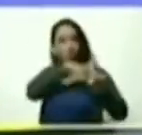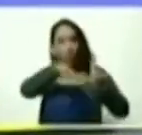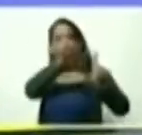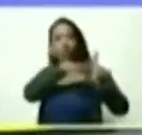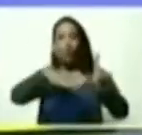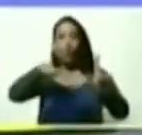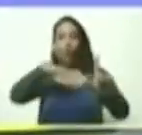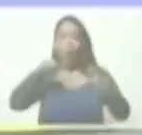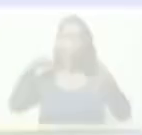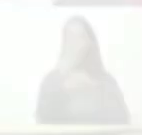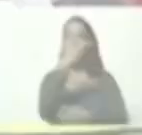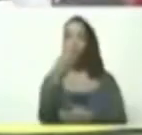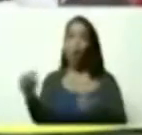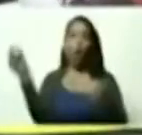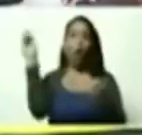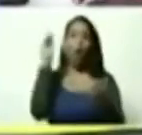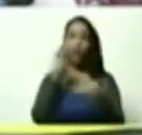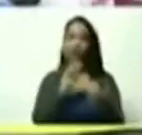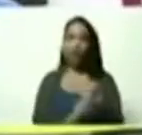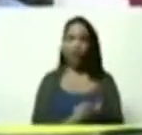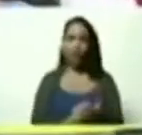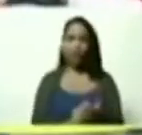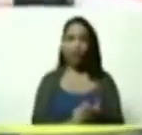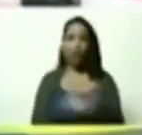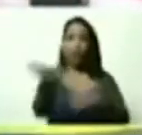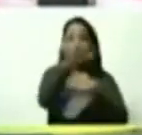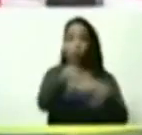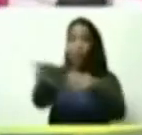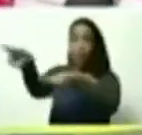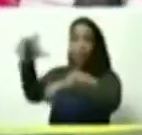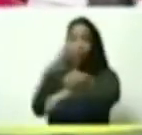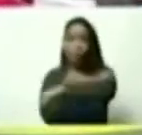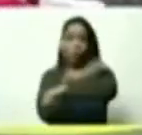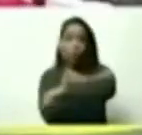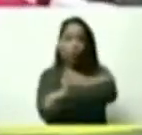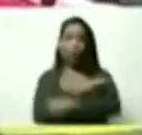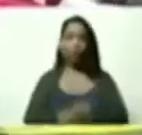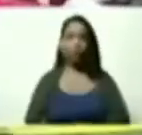golpe parlamentario. Toda esa derecha